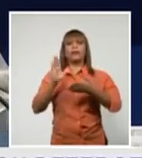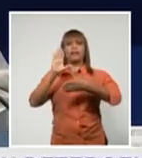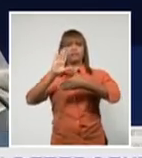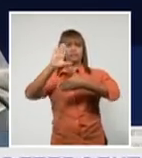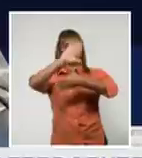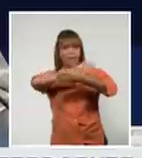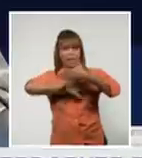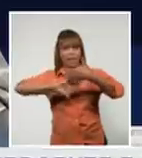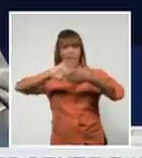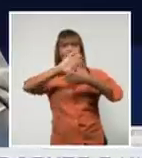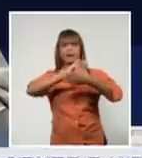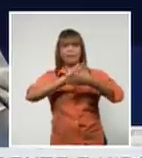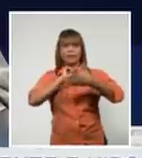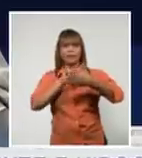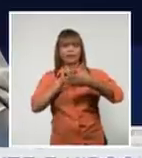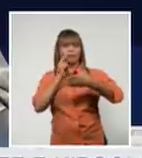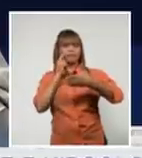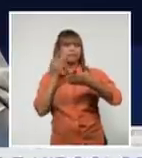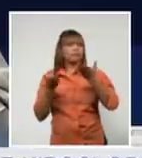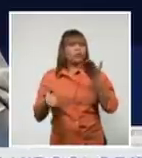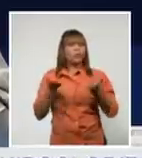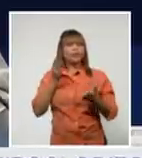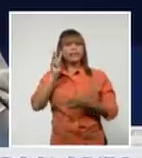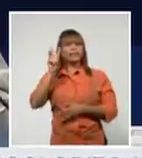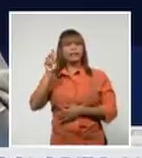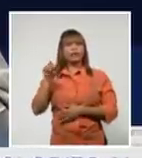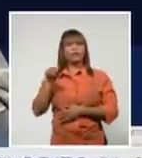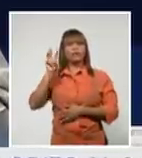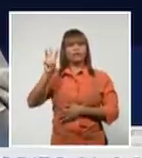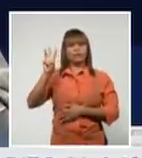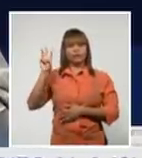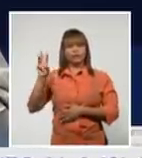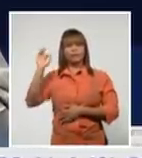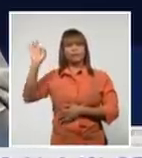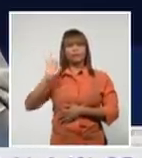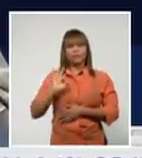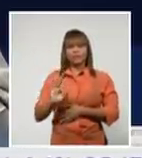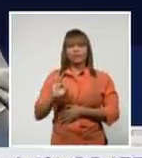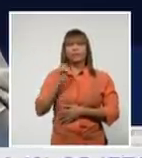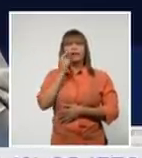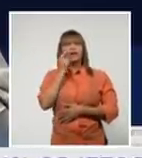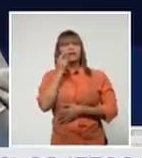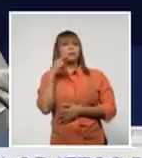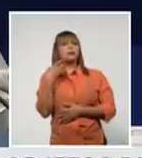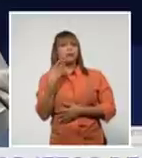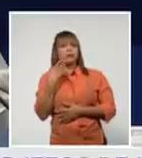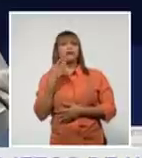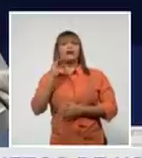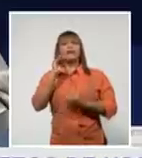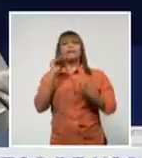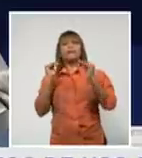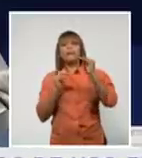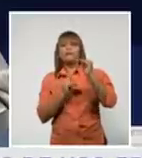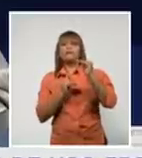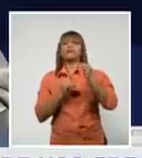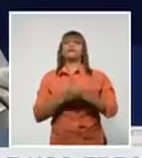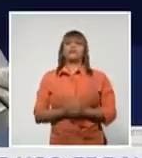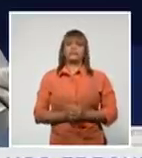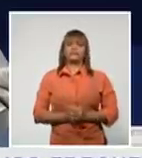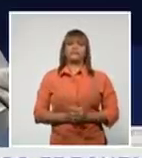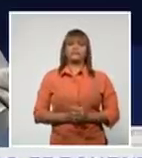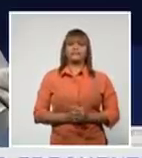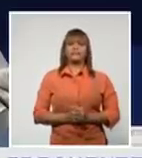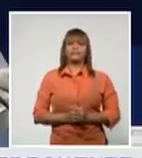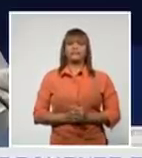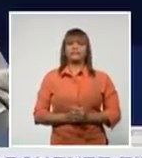Américas, que es de 3,33%, se dan cuenta que es una letalidad inferior.